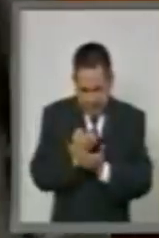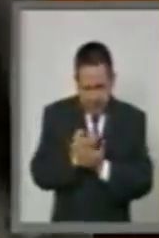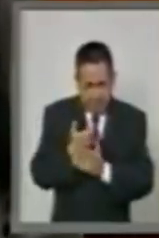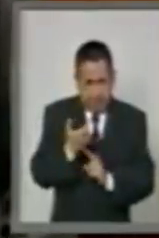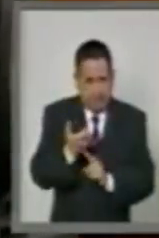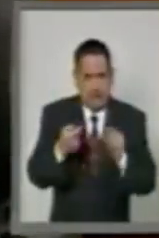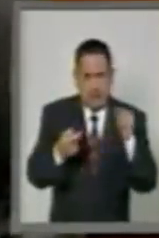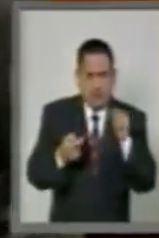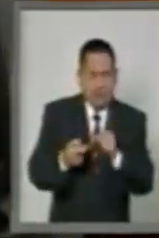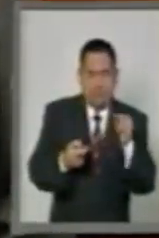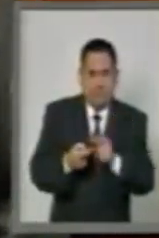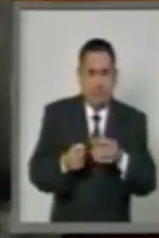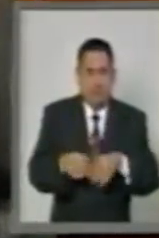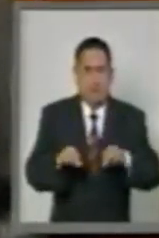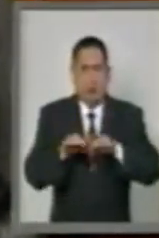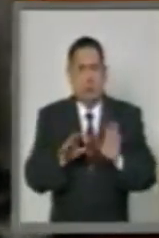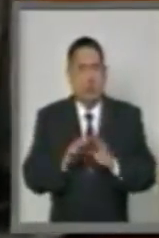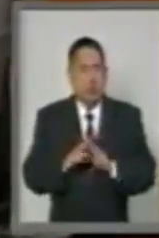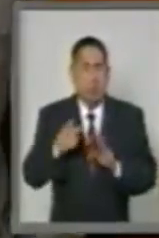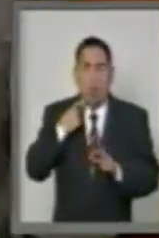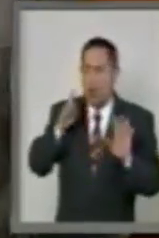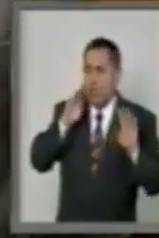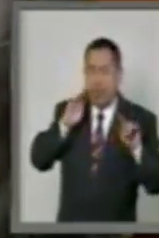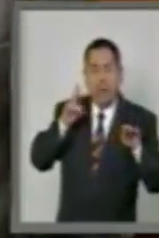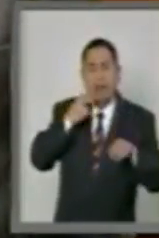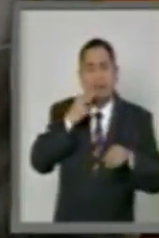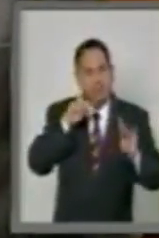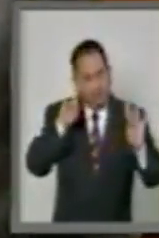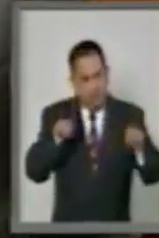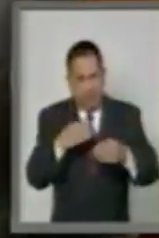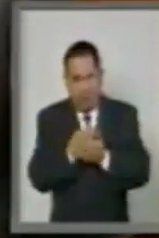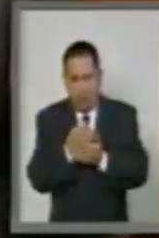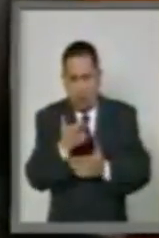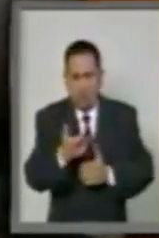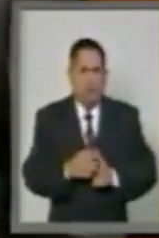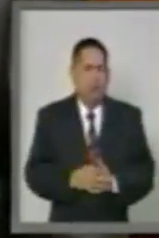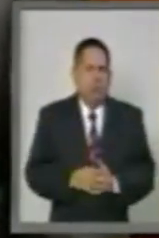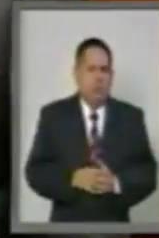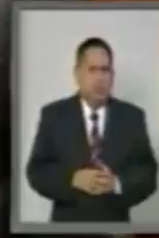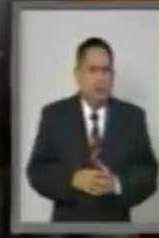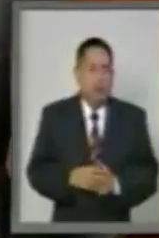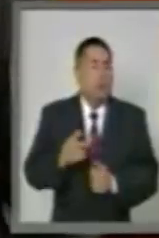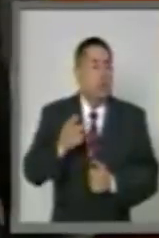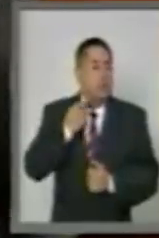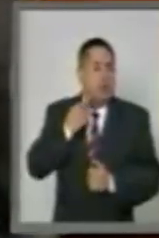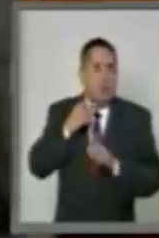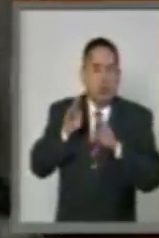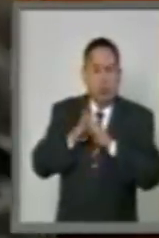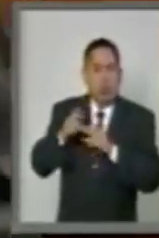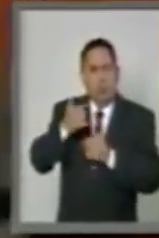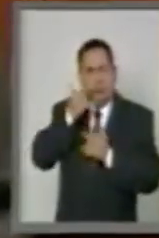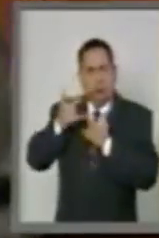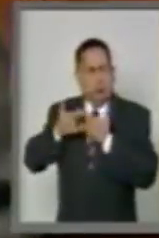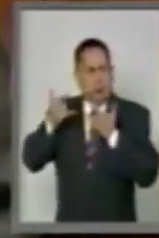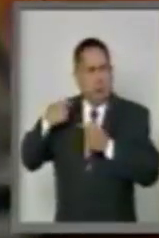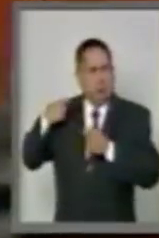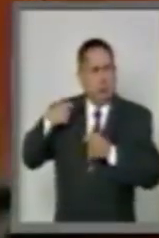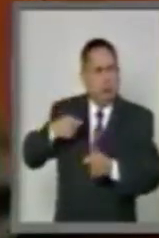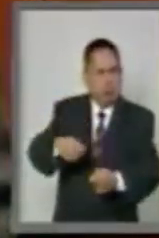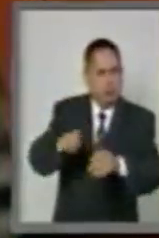La economía es la expresión de una política. Y la política en su sentido aristotélico y en su